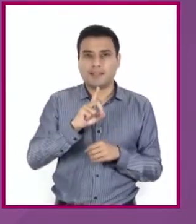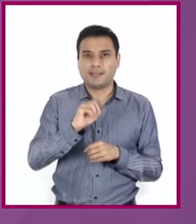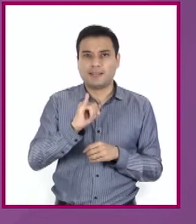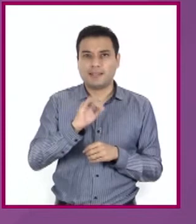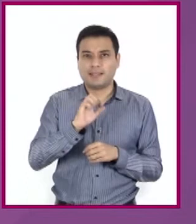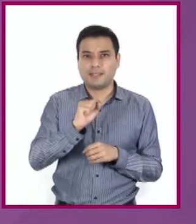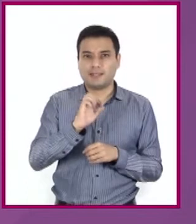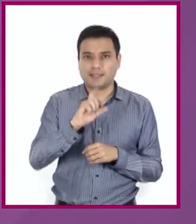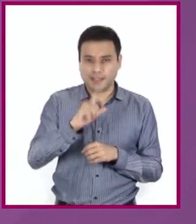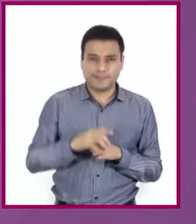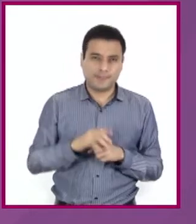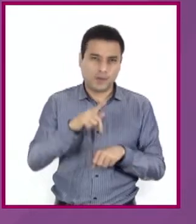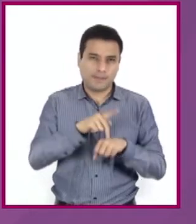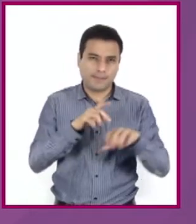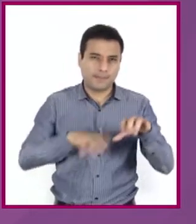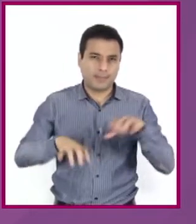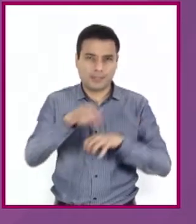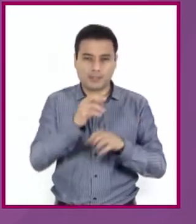o el carbón.